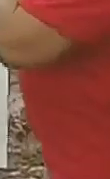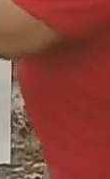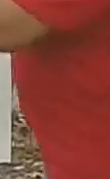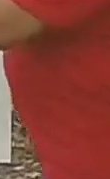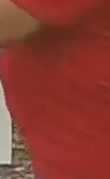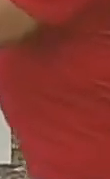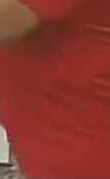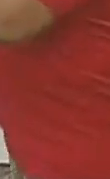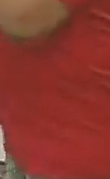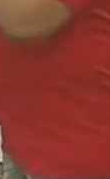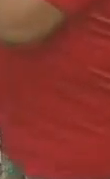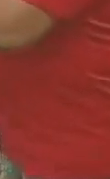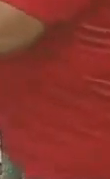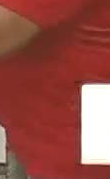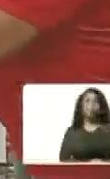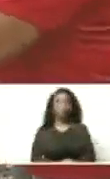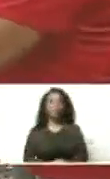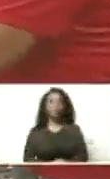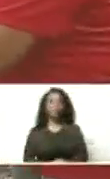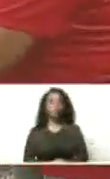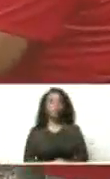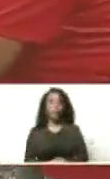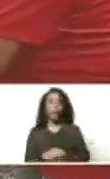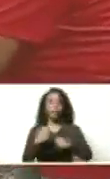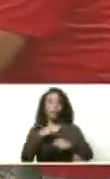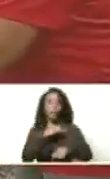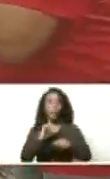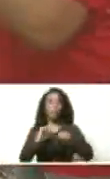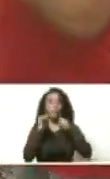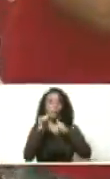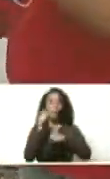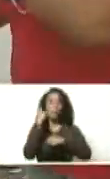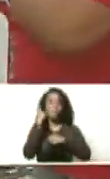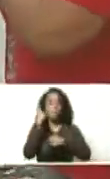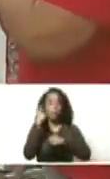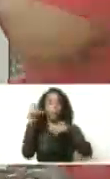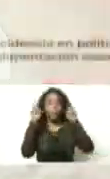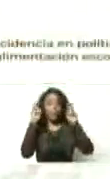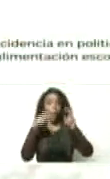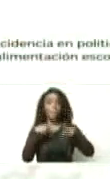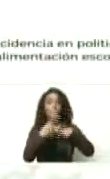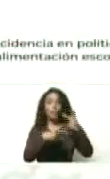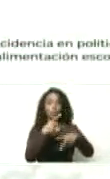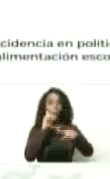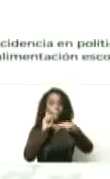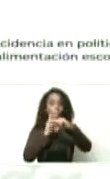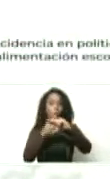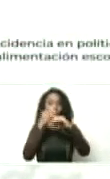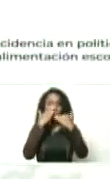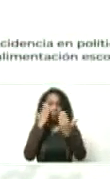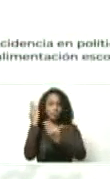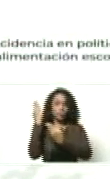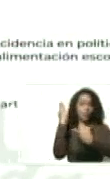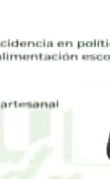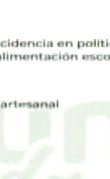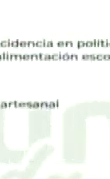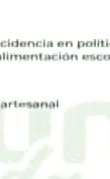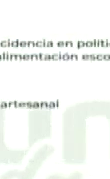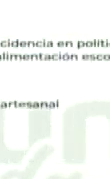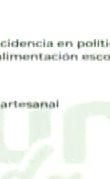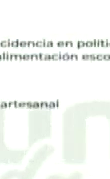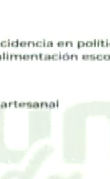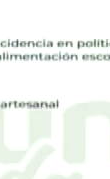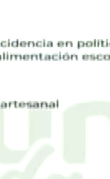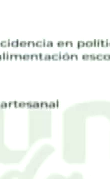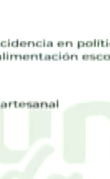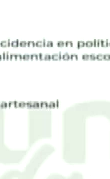y en un punto nos encontramos. Empecemos con la primera parte. El productor, identificamos los territorios campesinos,